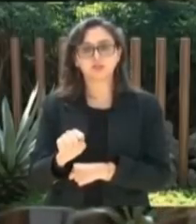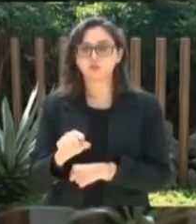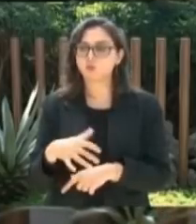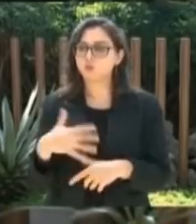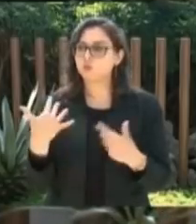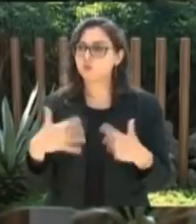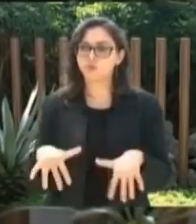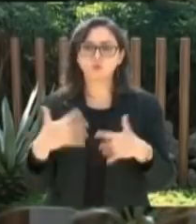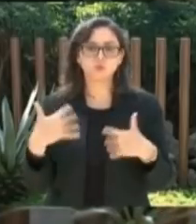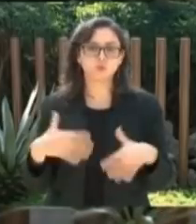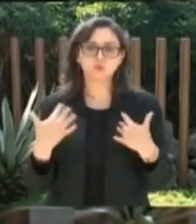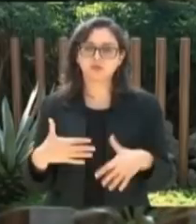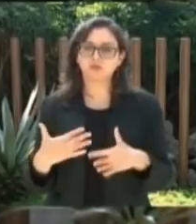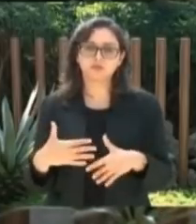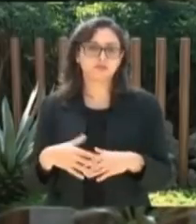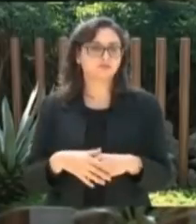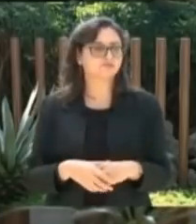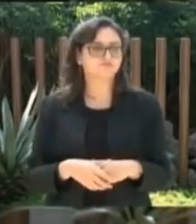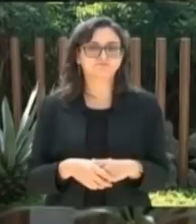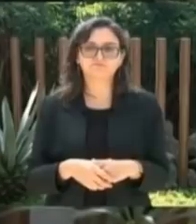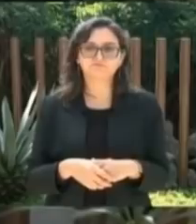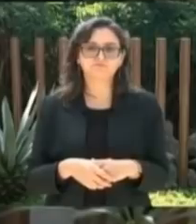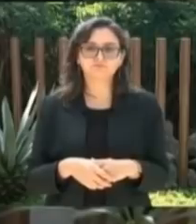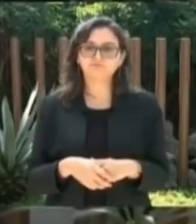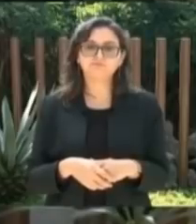el mejor